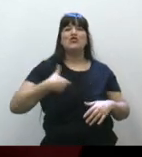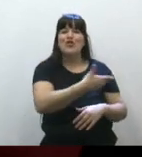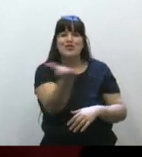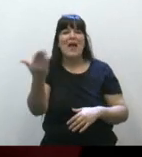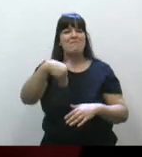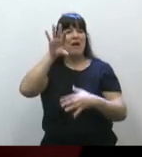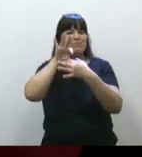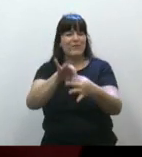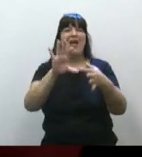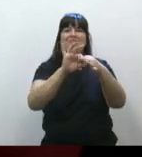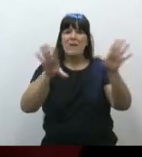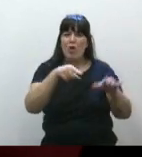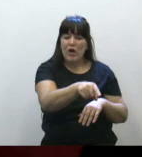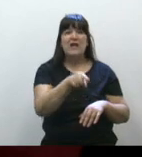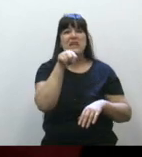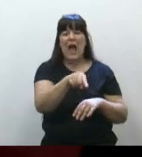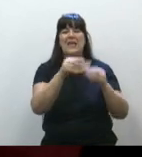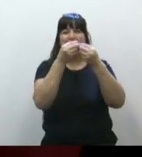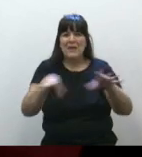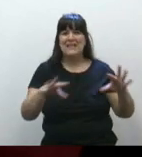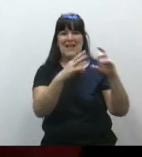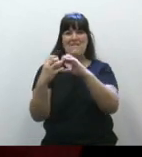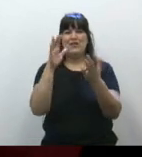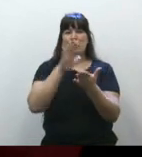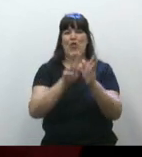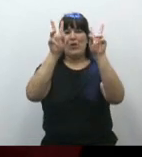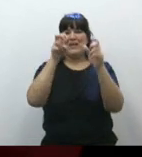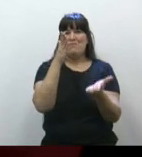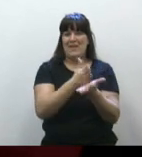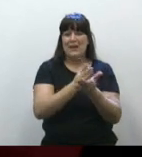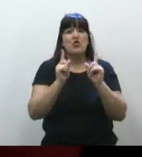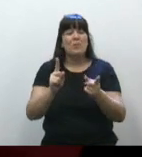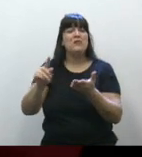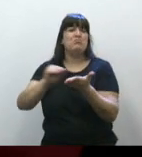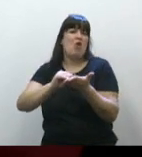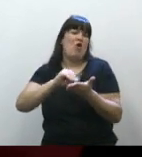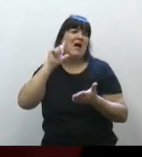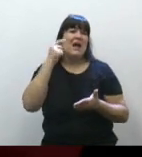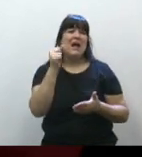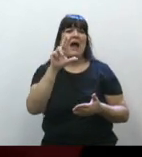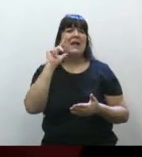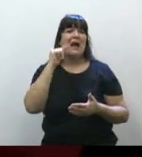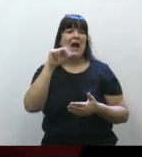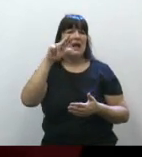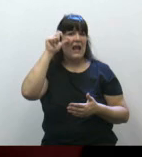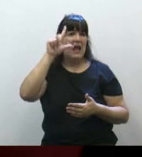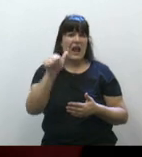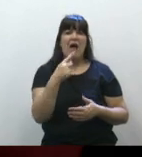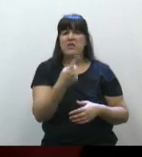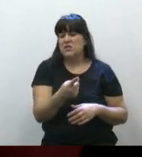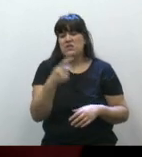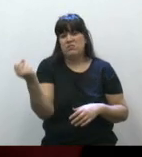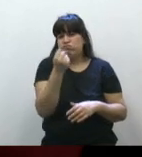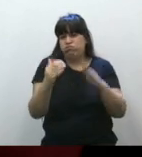incorpora la que el debate de los derechos esto lo dice el doctor gargarella en un artículo realmente de alto nivel